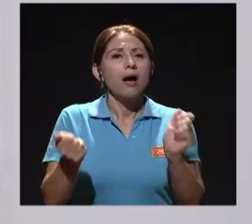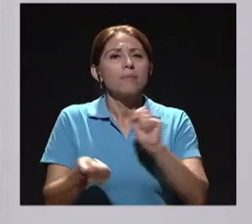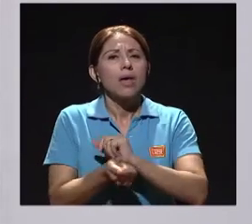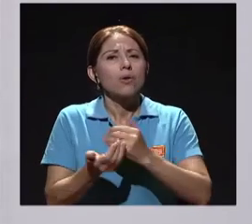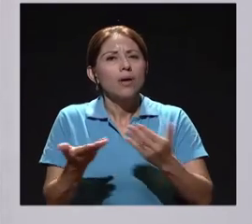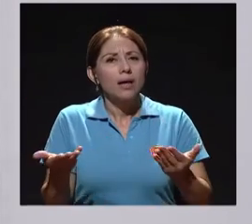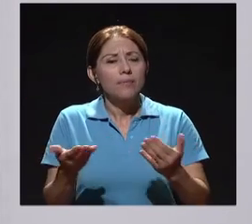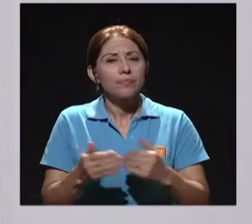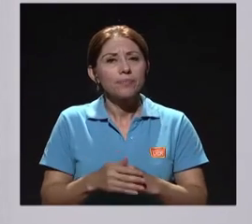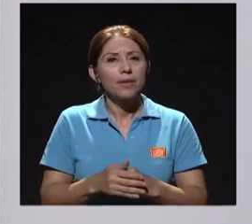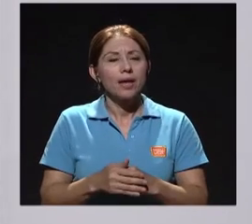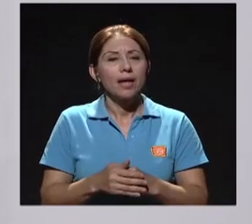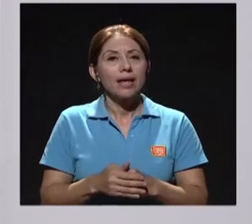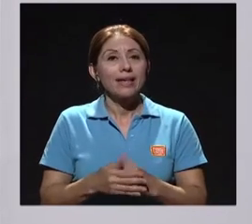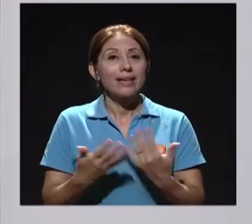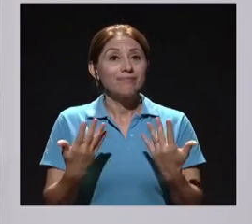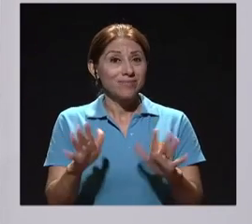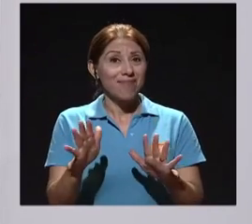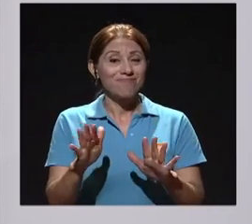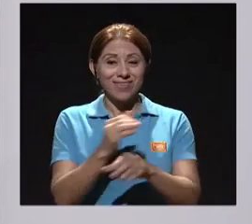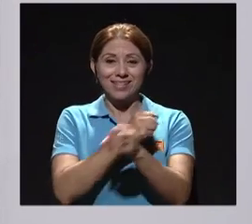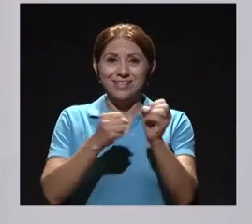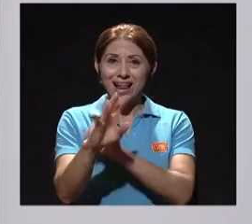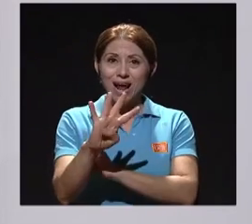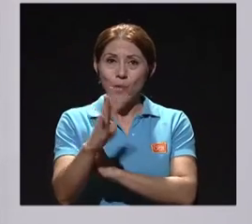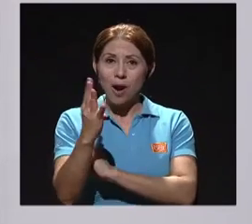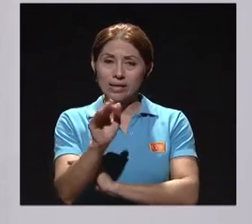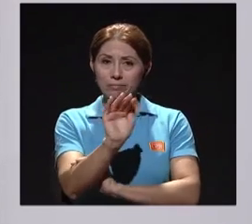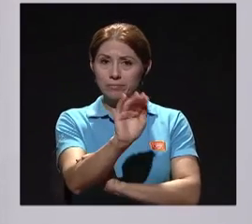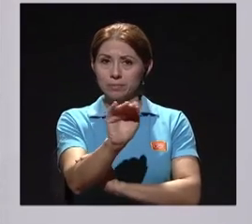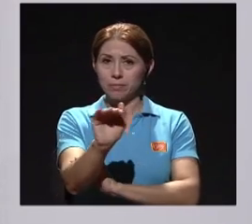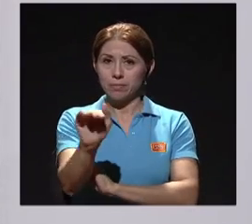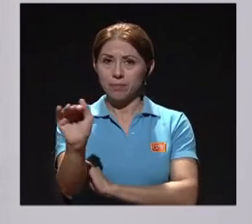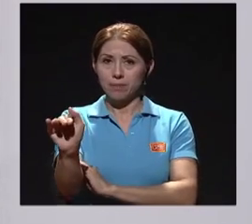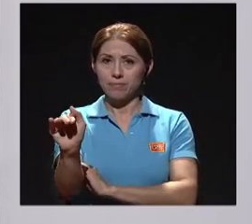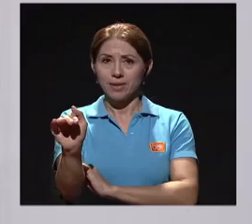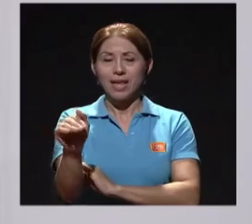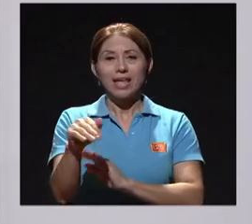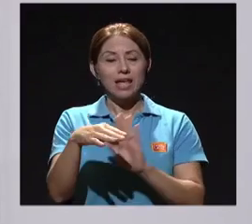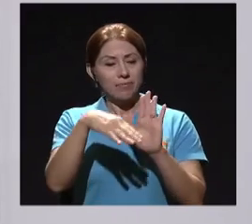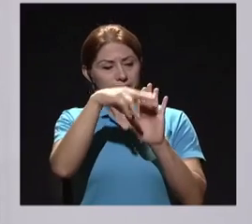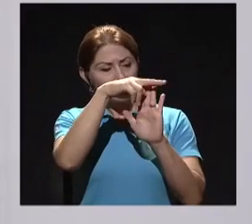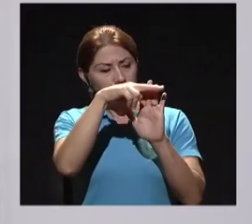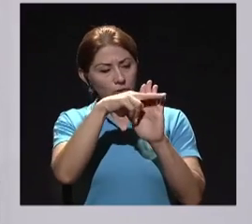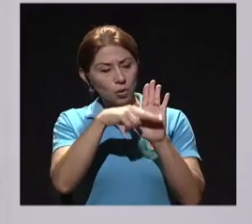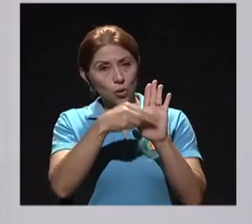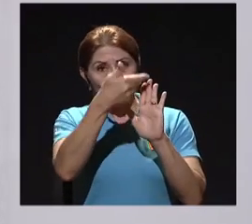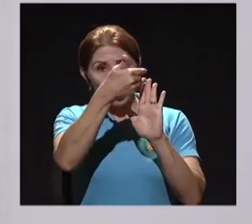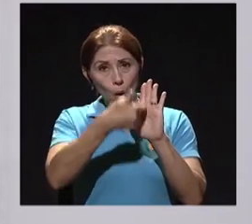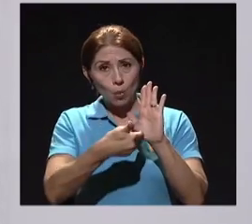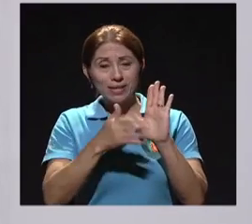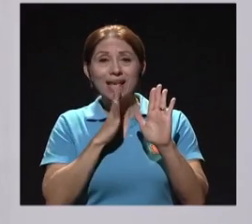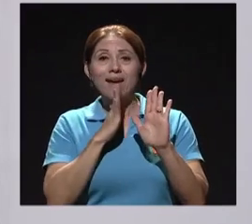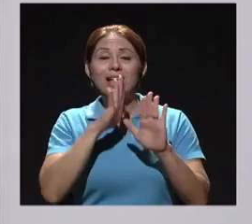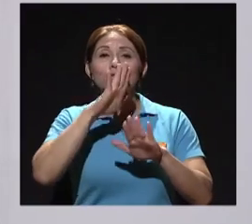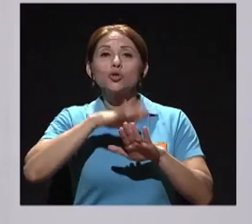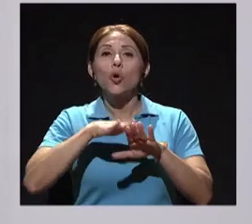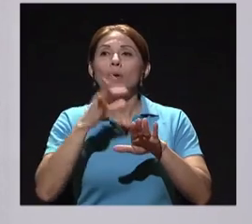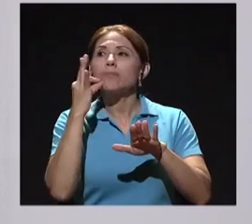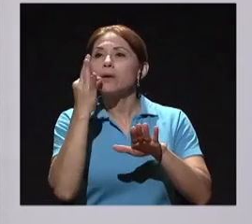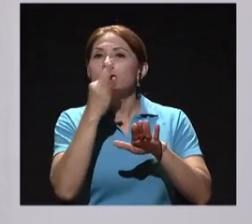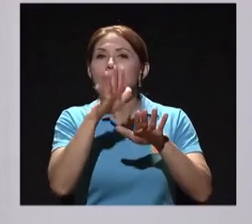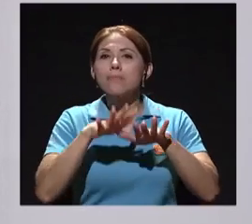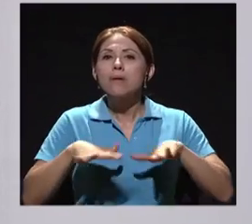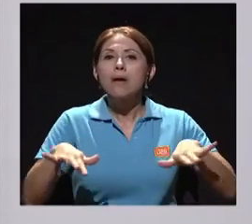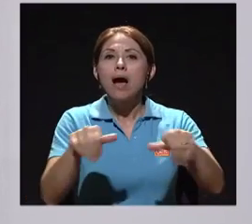fue advertido por la sala cuarta que en las normas con respecto a las áreas de protección